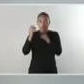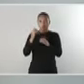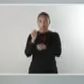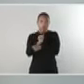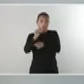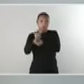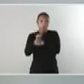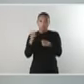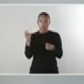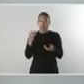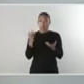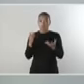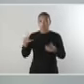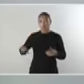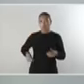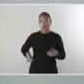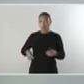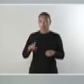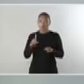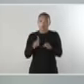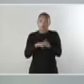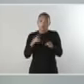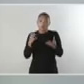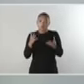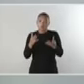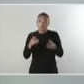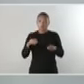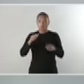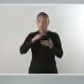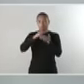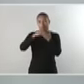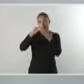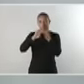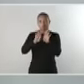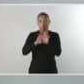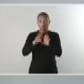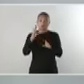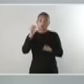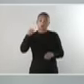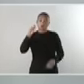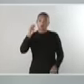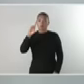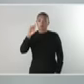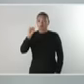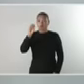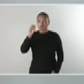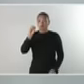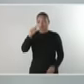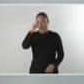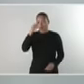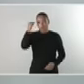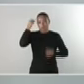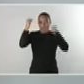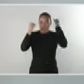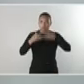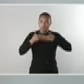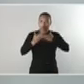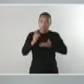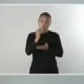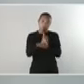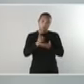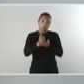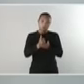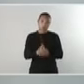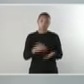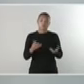serán bajo la modalidad de concurso público difundiendo por internet las propuestas hechas a los ciudadanos fiscalizaremos el